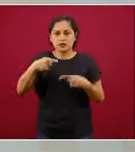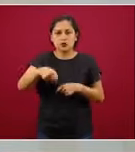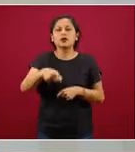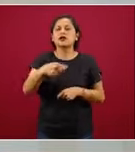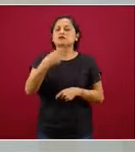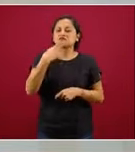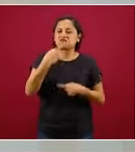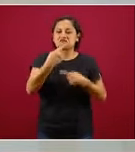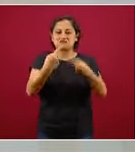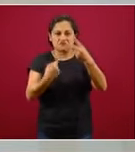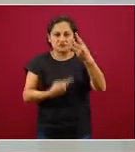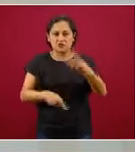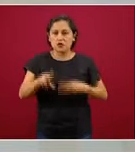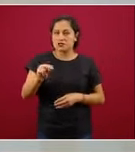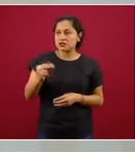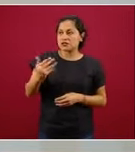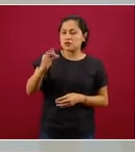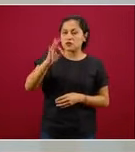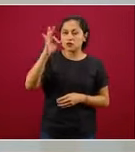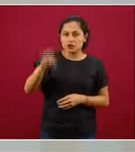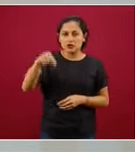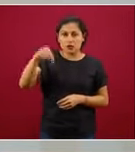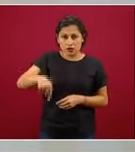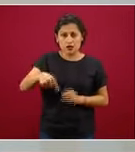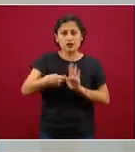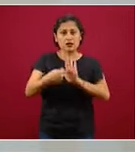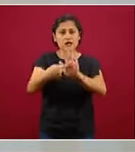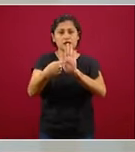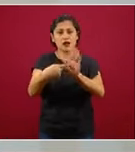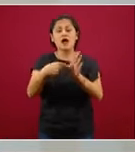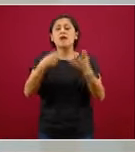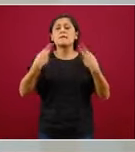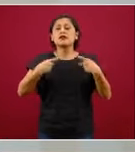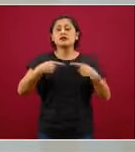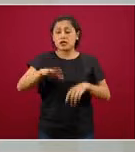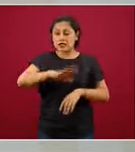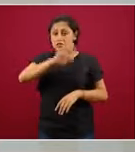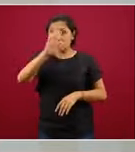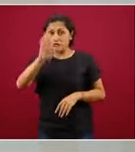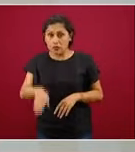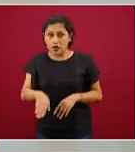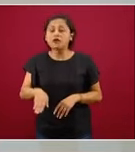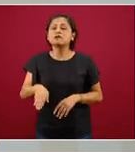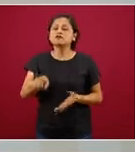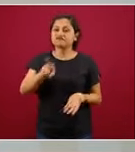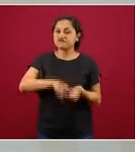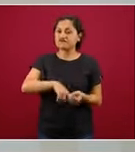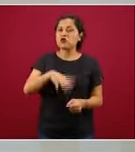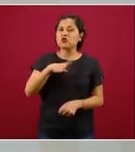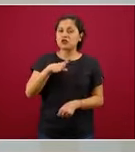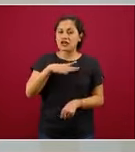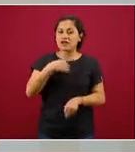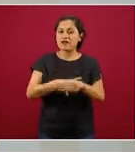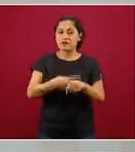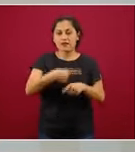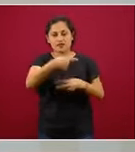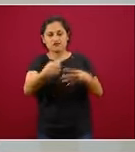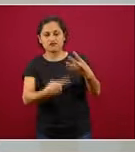hemos presentado aquí cada semana, de las personas que fallecen por COVID tienen una de estas enfermedades crónicas que se las ha